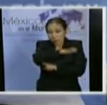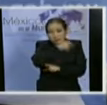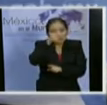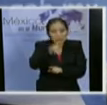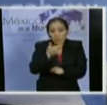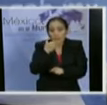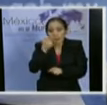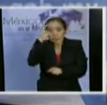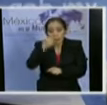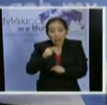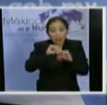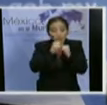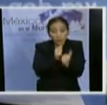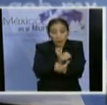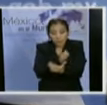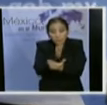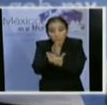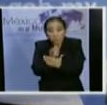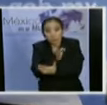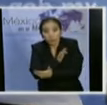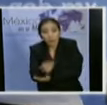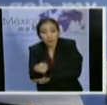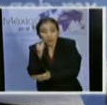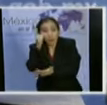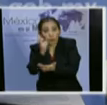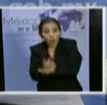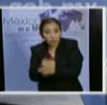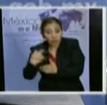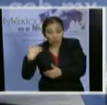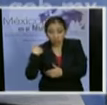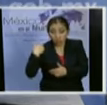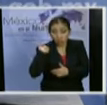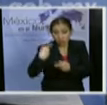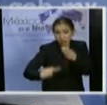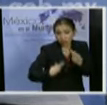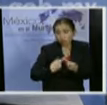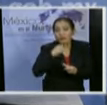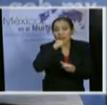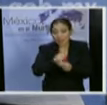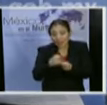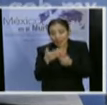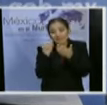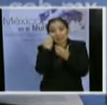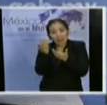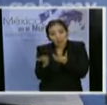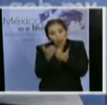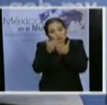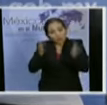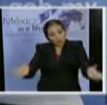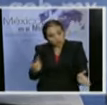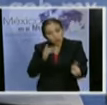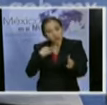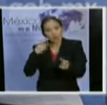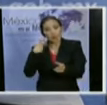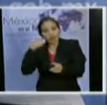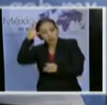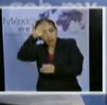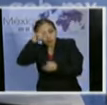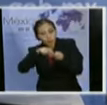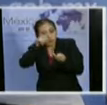o propicio para las organizaciones, que tiene que ver no solo con ser consultadas, sino que hay una dimensión también política, hay una dimensión